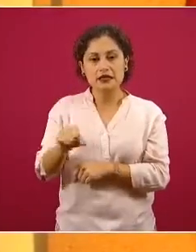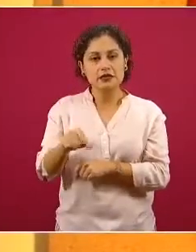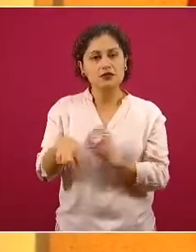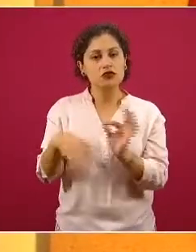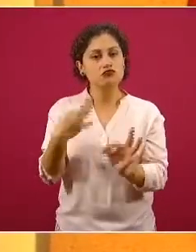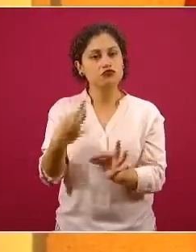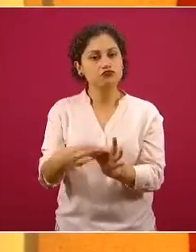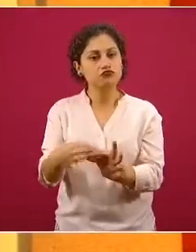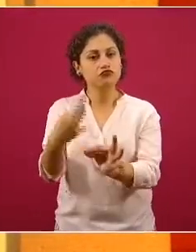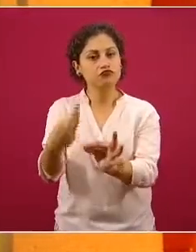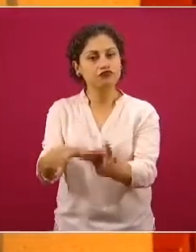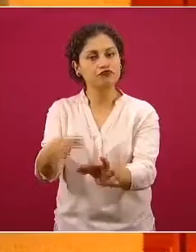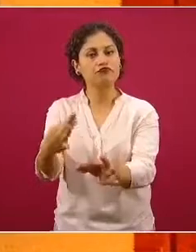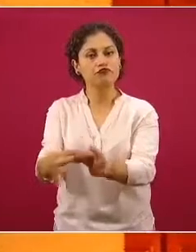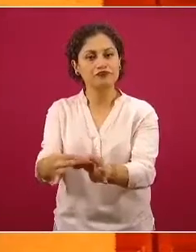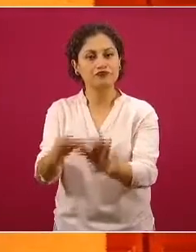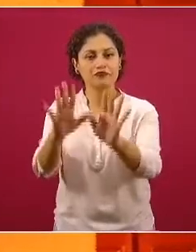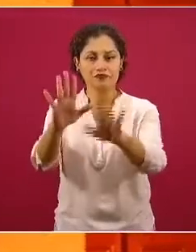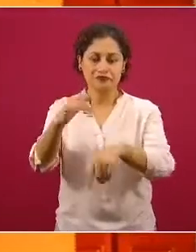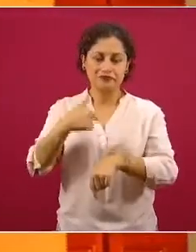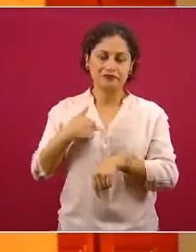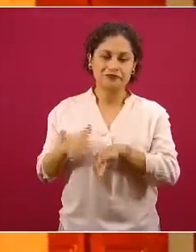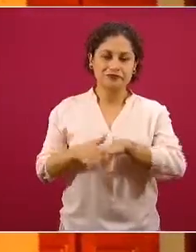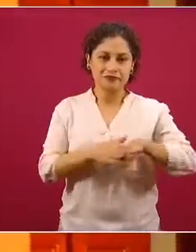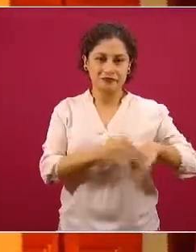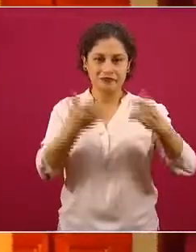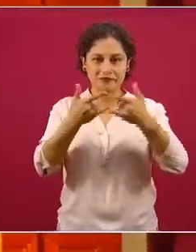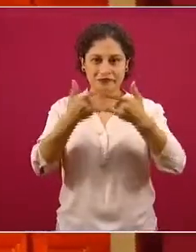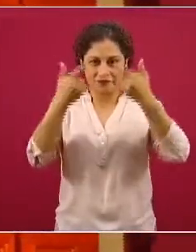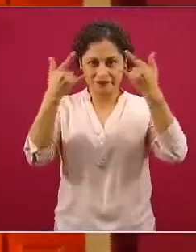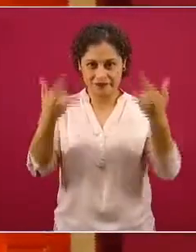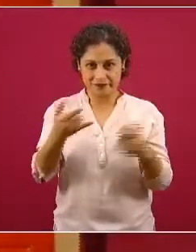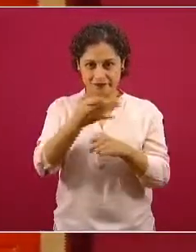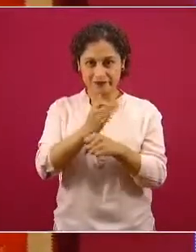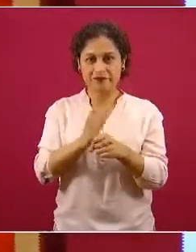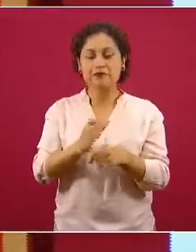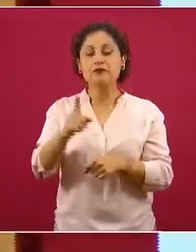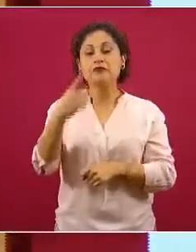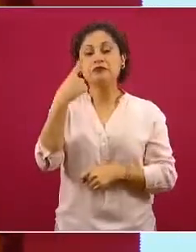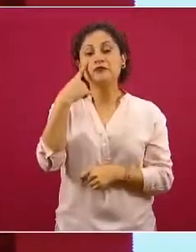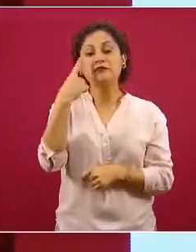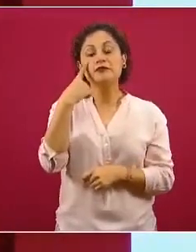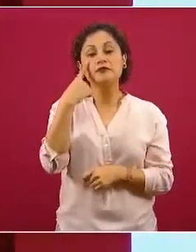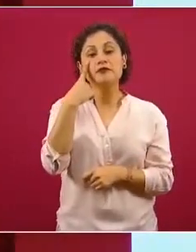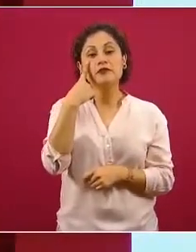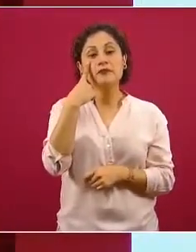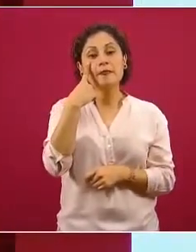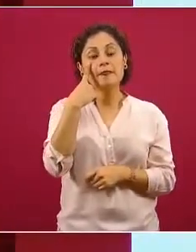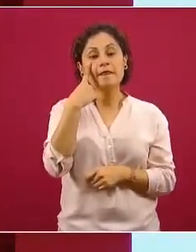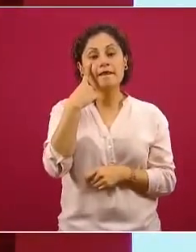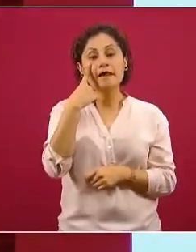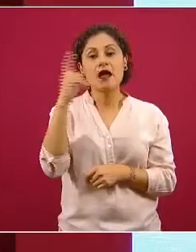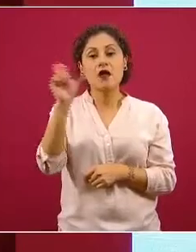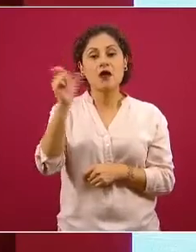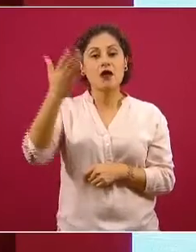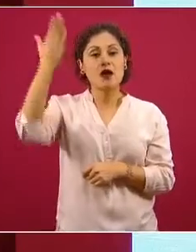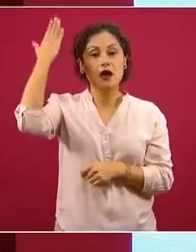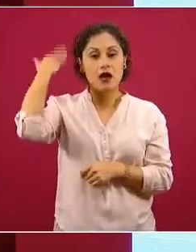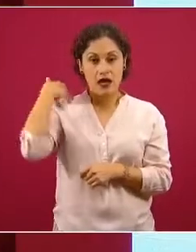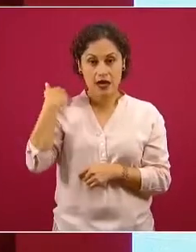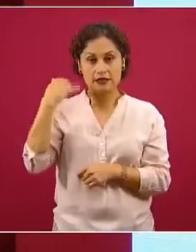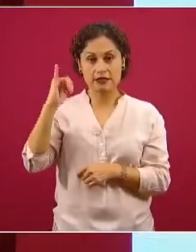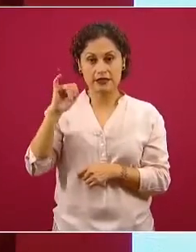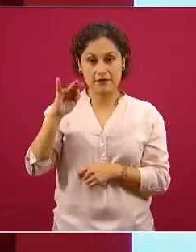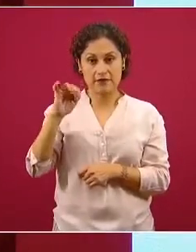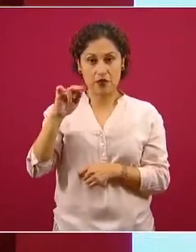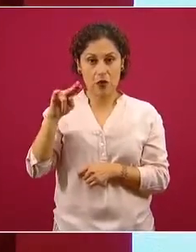veces he contado, pero no sé si se las he contado a ustedes, es que cuando llegó la pandemia de influenza 2009, una de las primeras